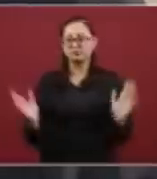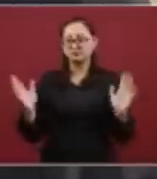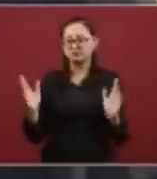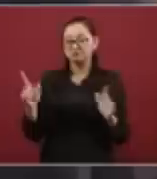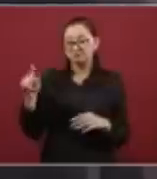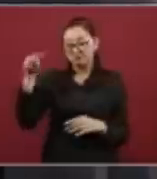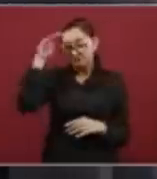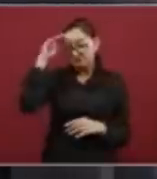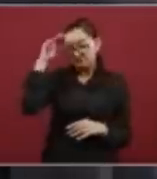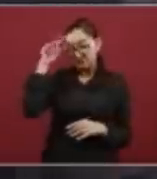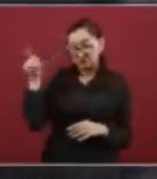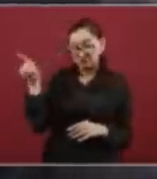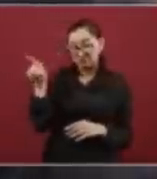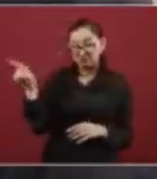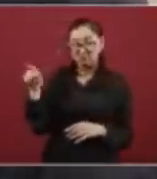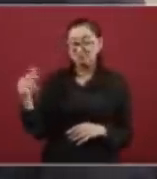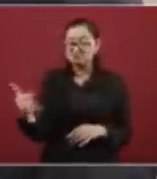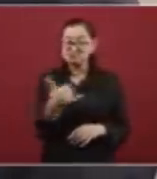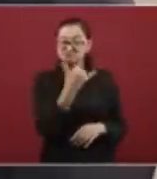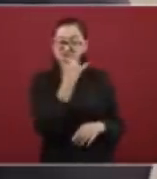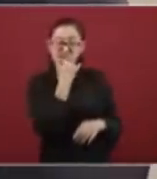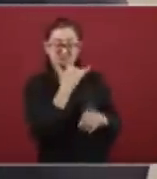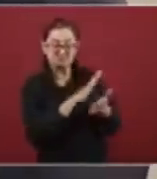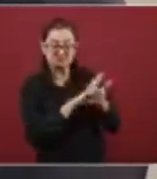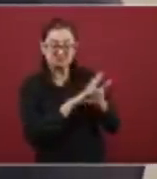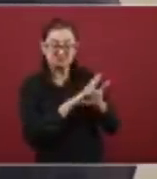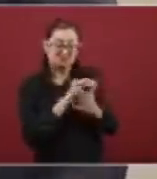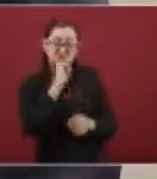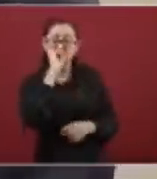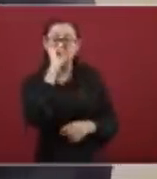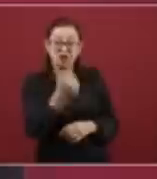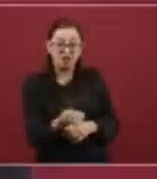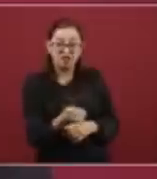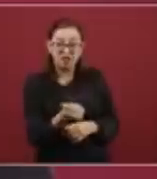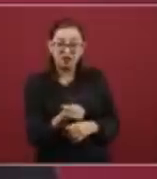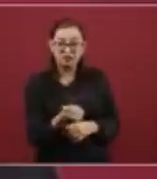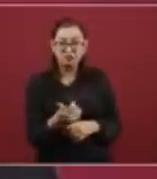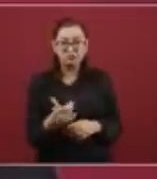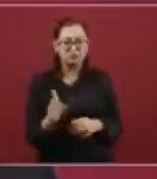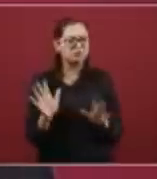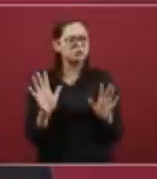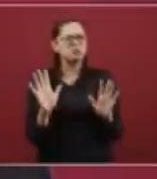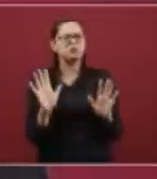disculparnos, que no hay que pedir perdón, que todo fue